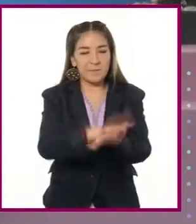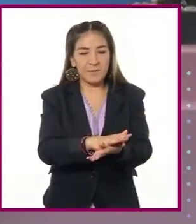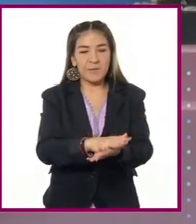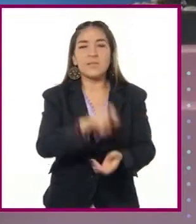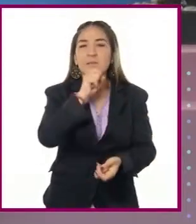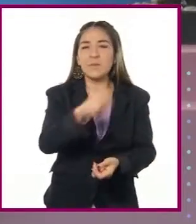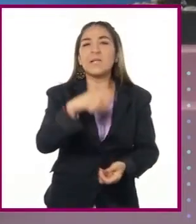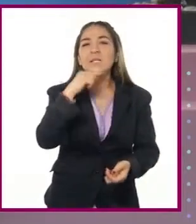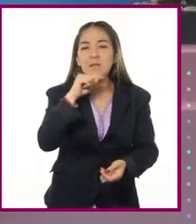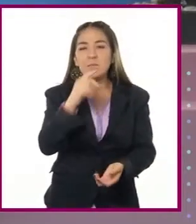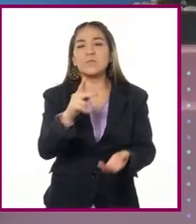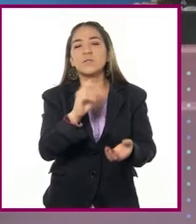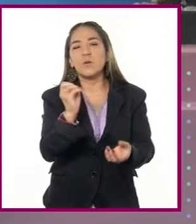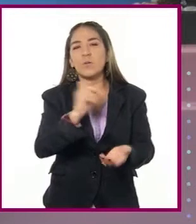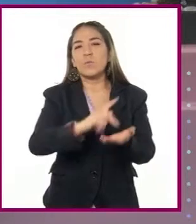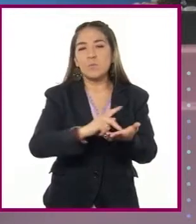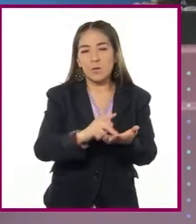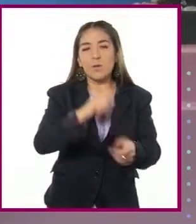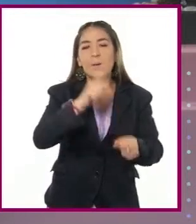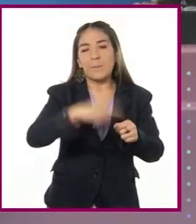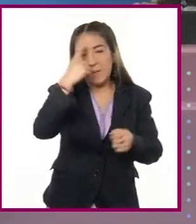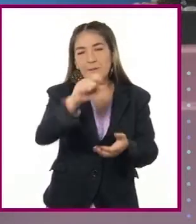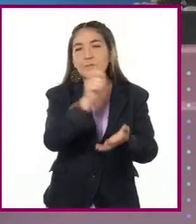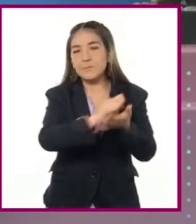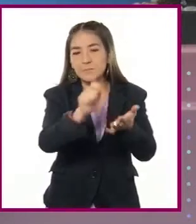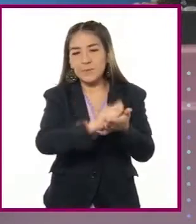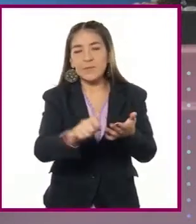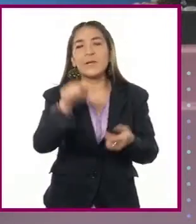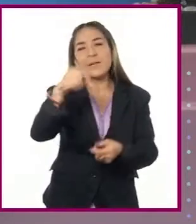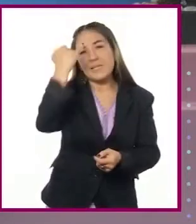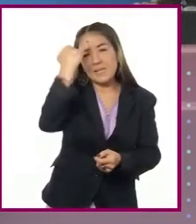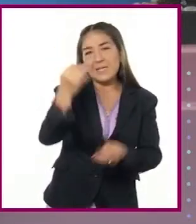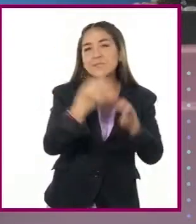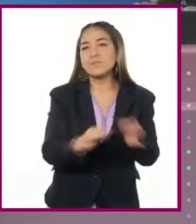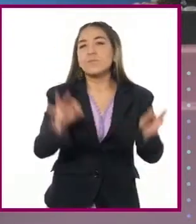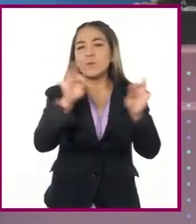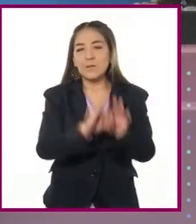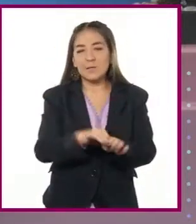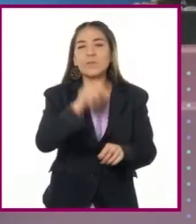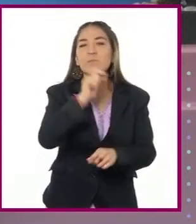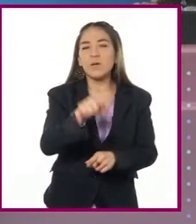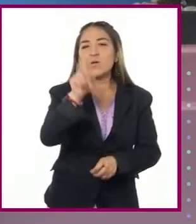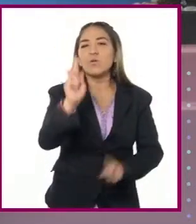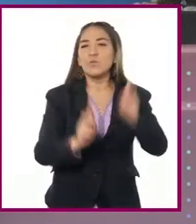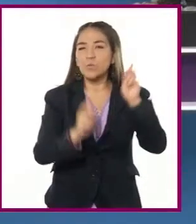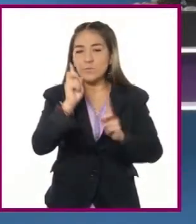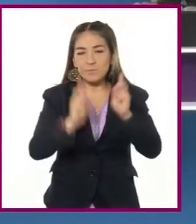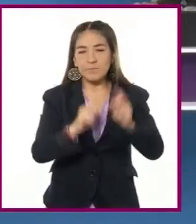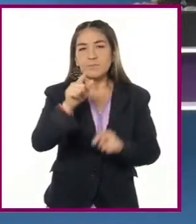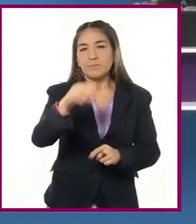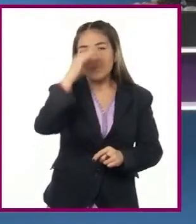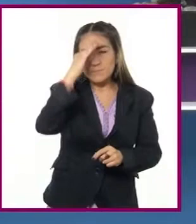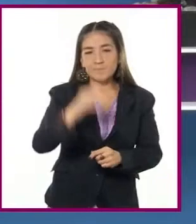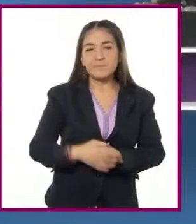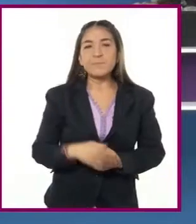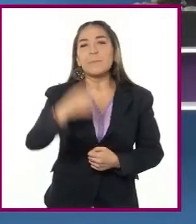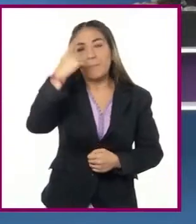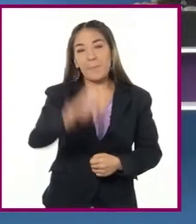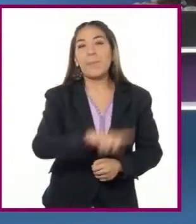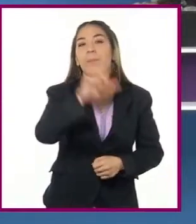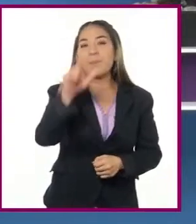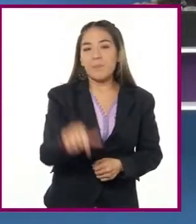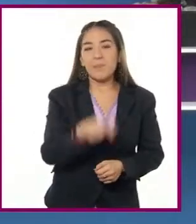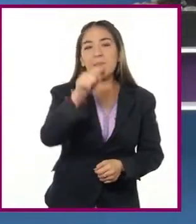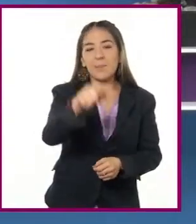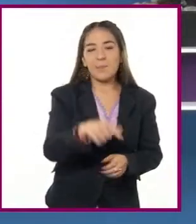como lápiz o bolígrafo y colores para registrar las ideas principales así como dudas y reflexiones, para que